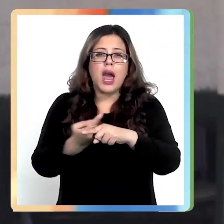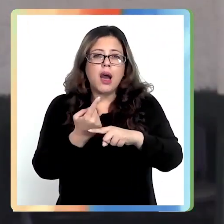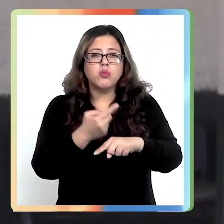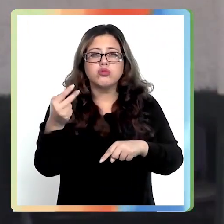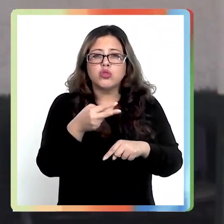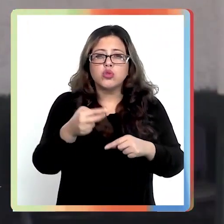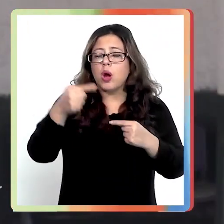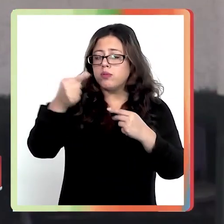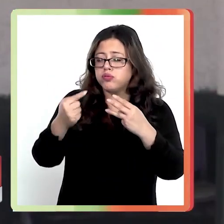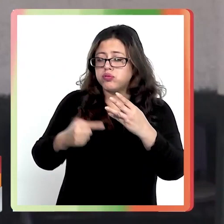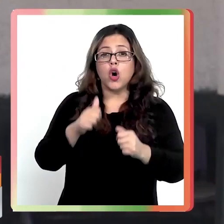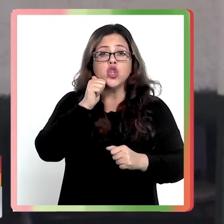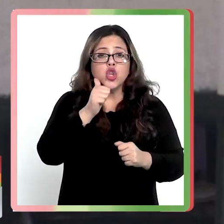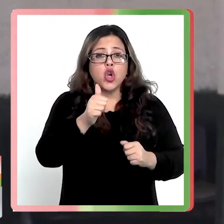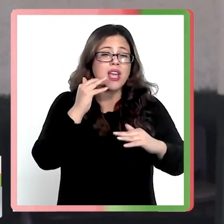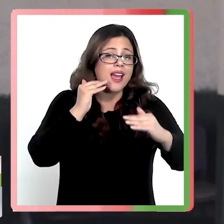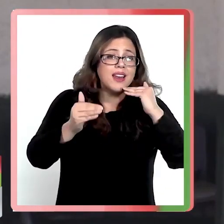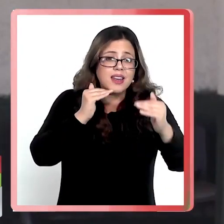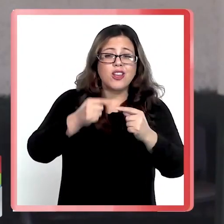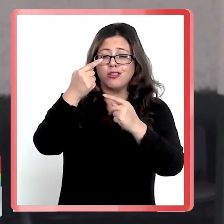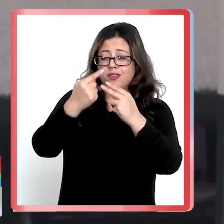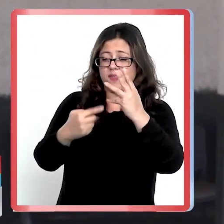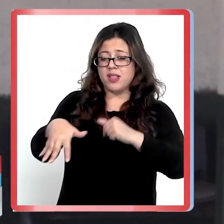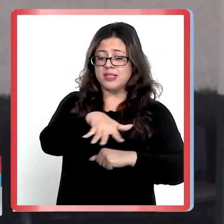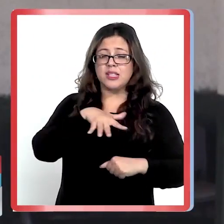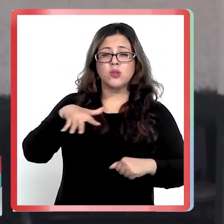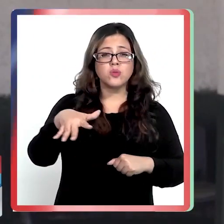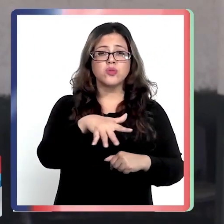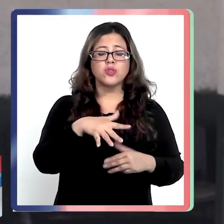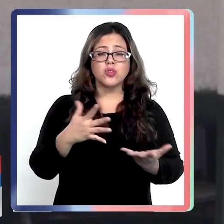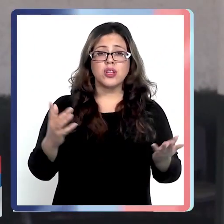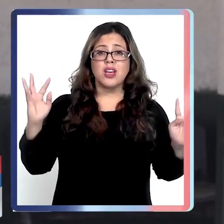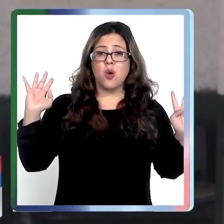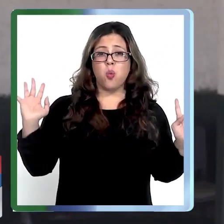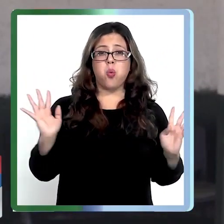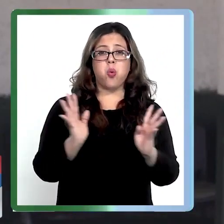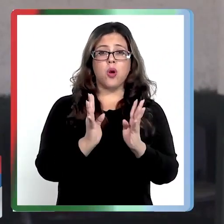llegando menores en diferentes circunstancias